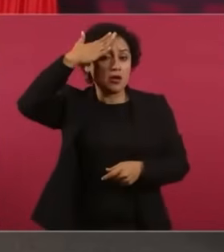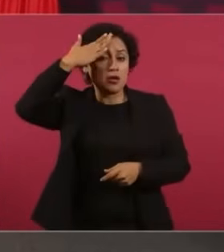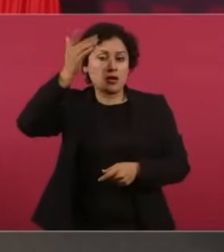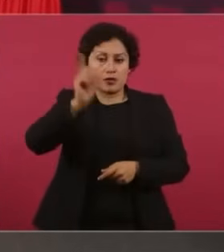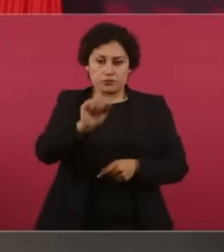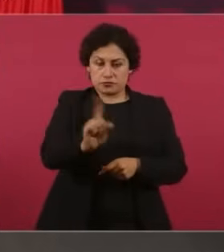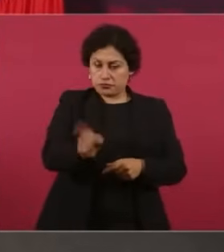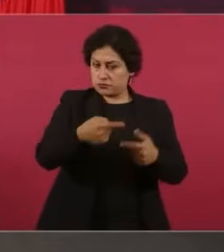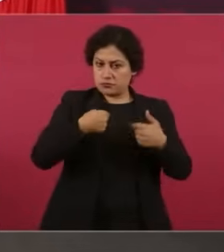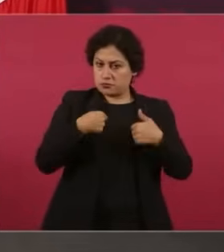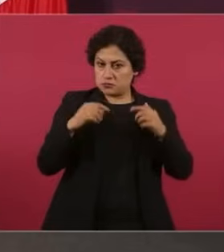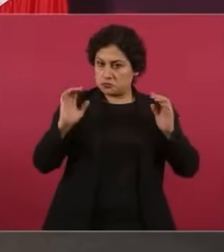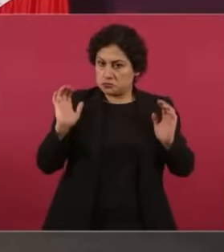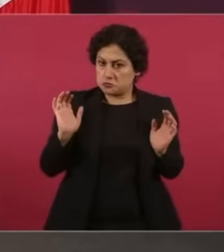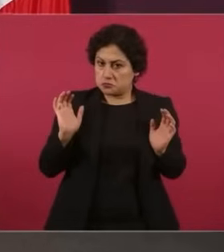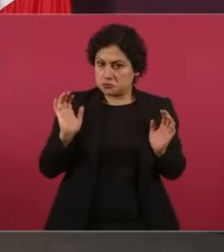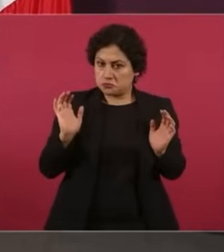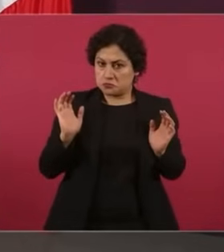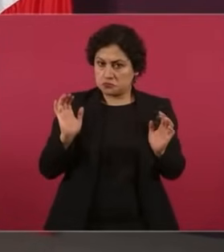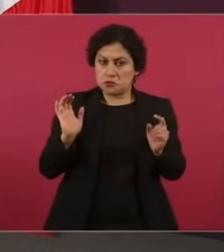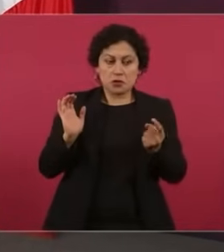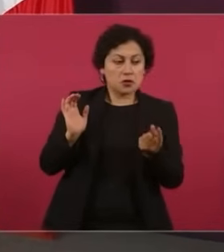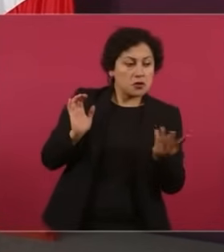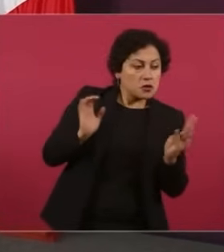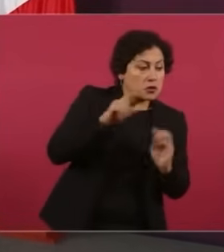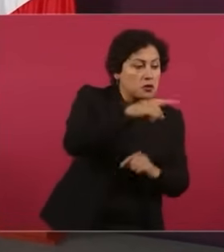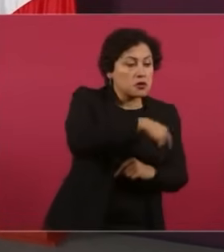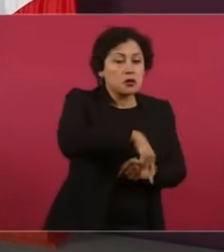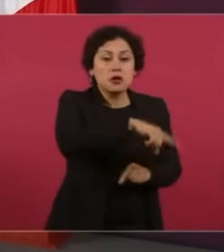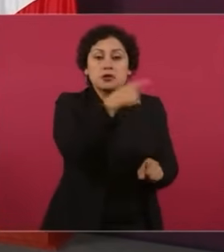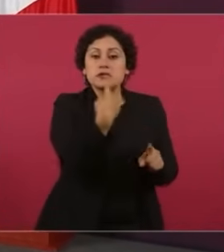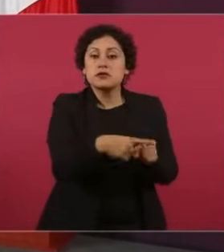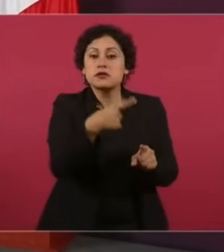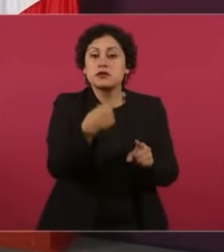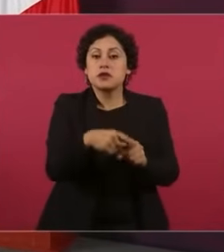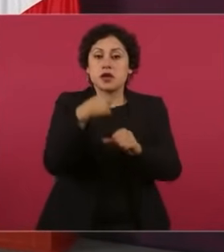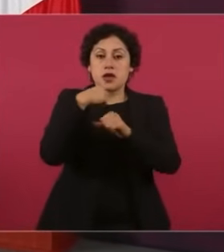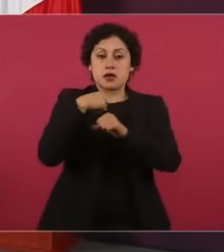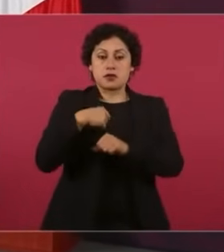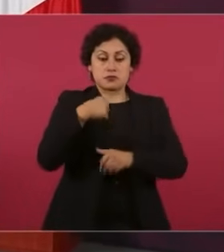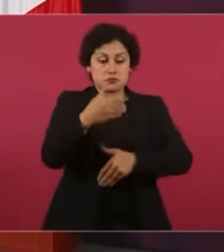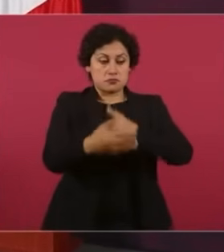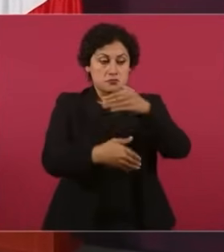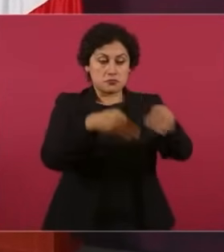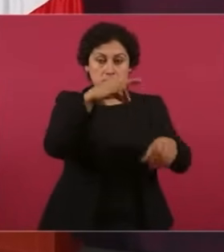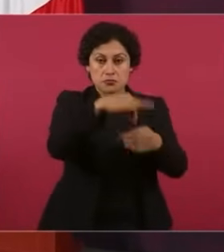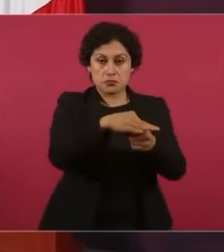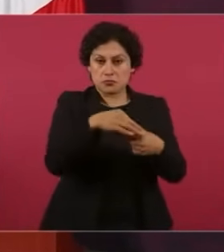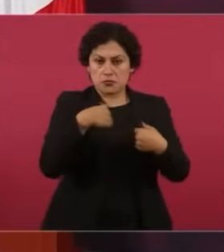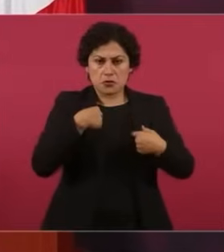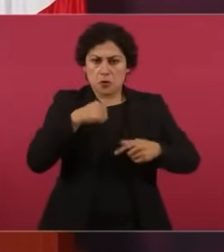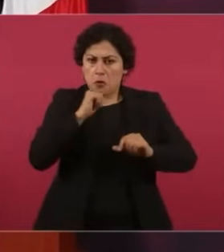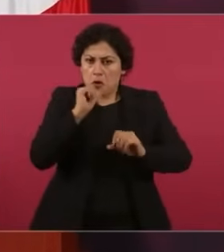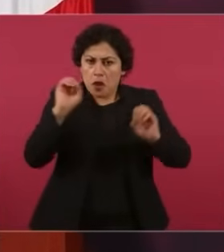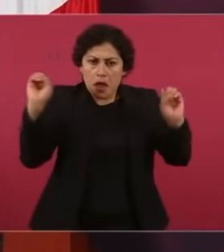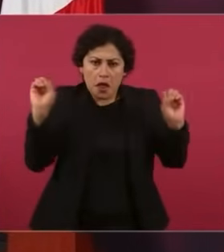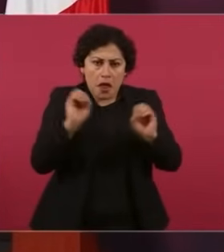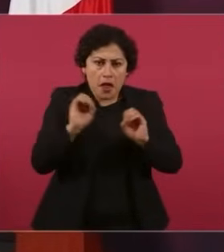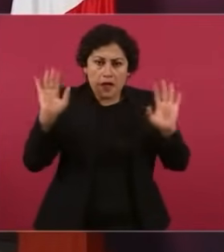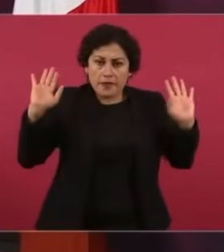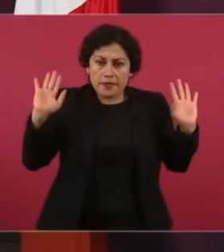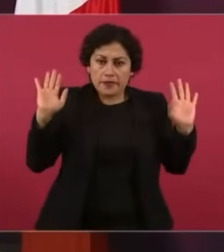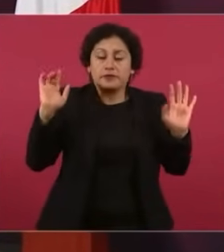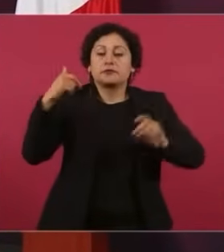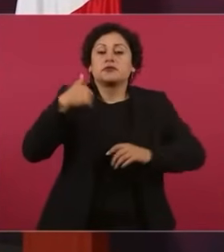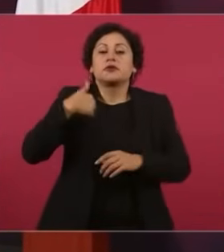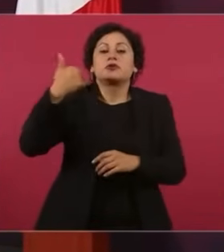No he hablado con quienes están llevando del proceso. Hablé cuando